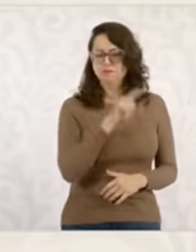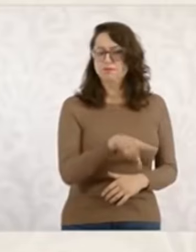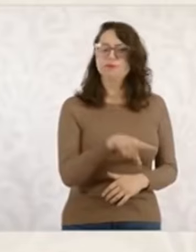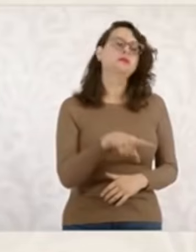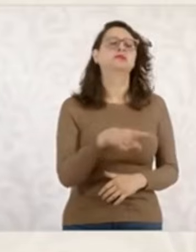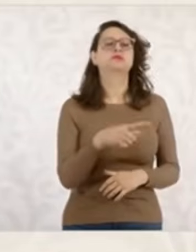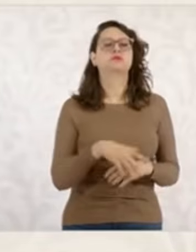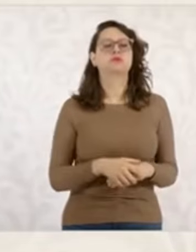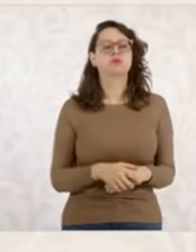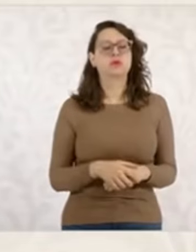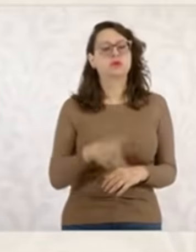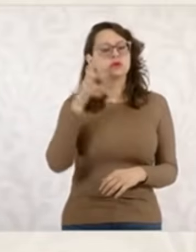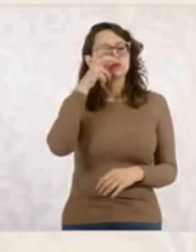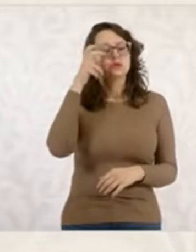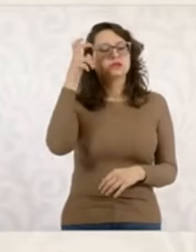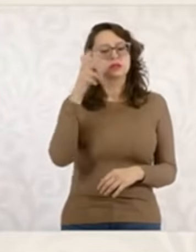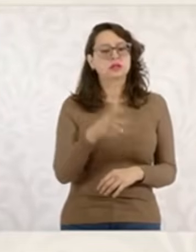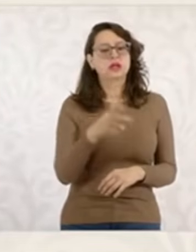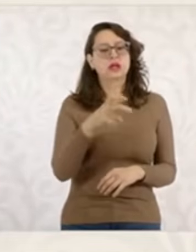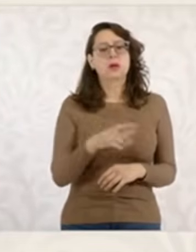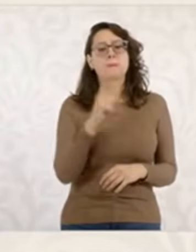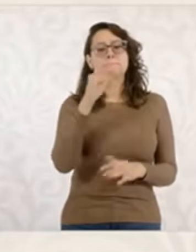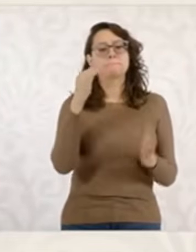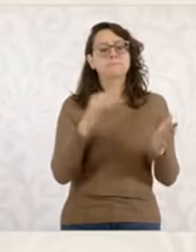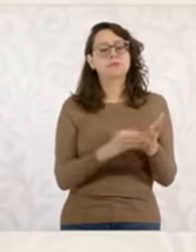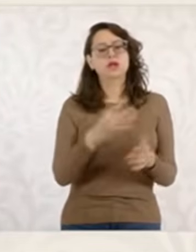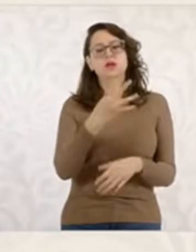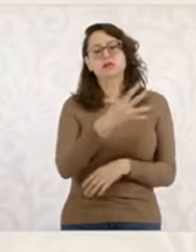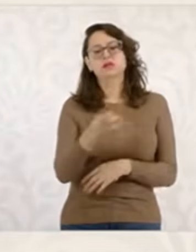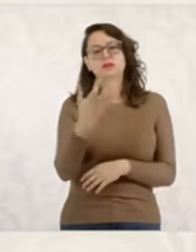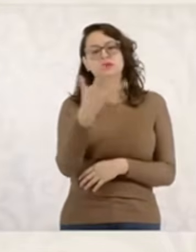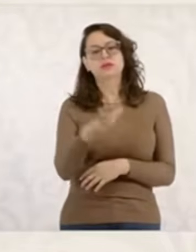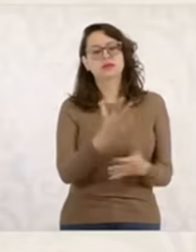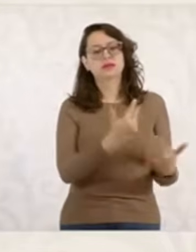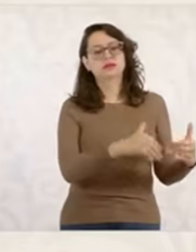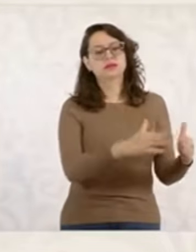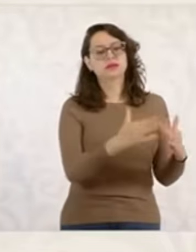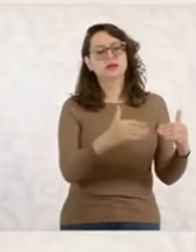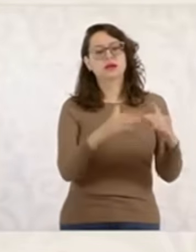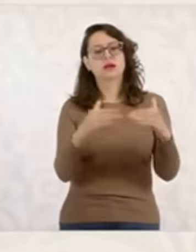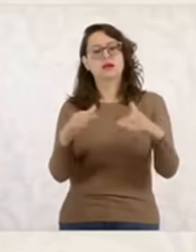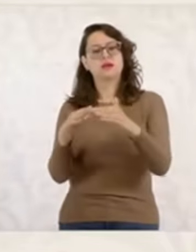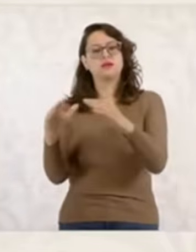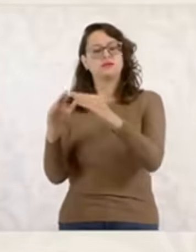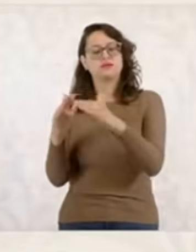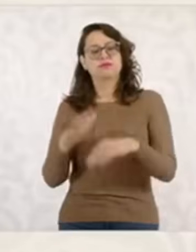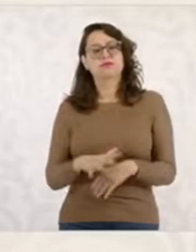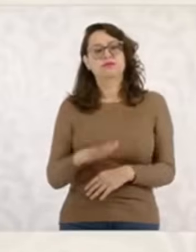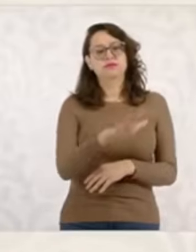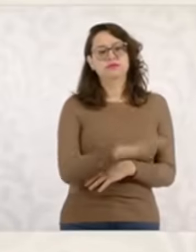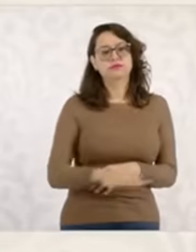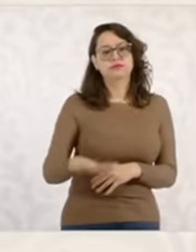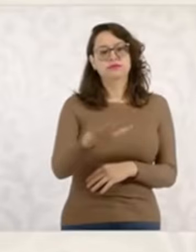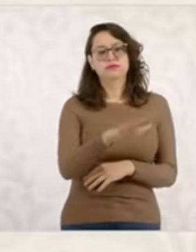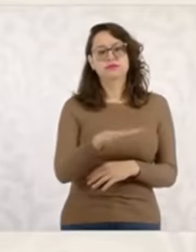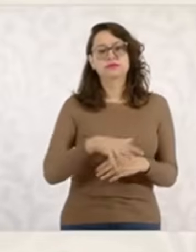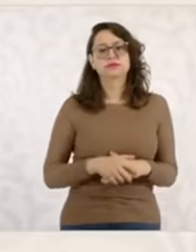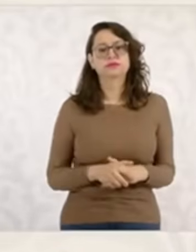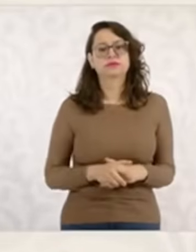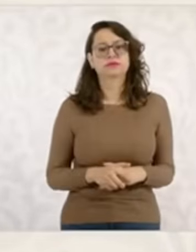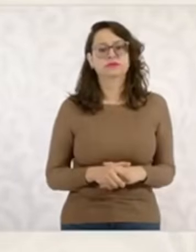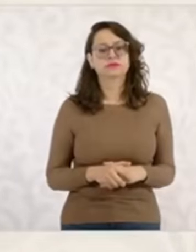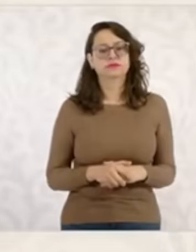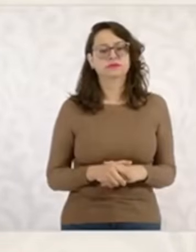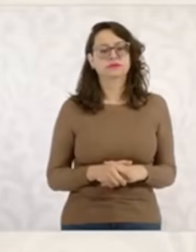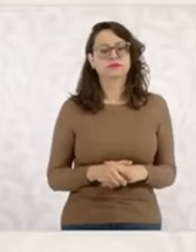de San Agustín, Tlaxiaca. Aquí son 1,410 viviendas en un predio que se conoce como Signova, como